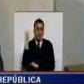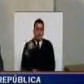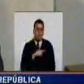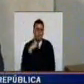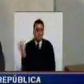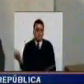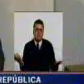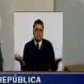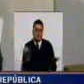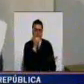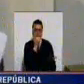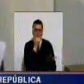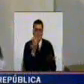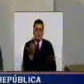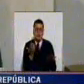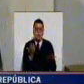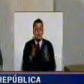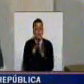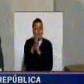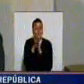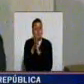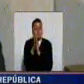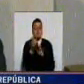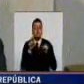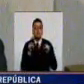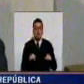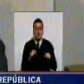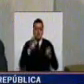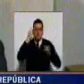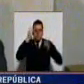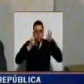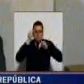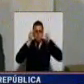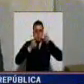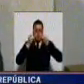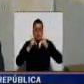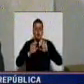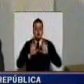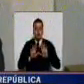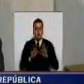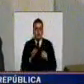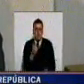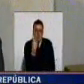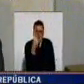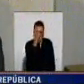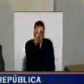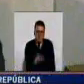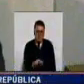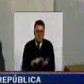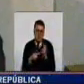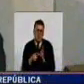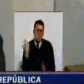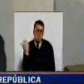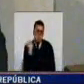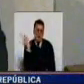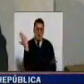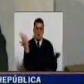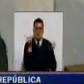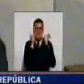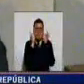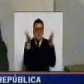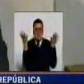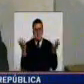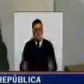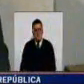Veamos unos hechos. Uno, una subasta de uno aquí en Cafarnaún es un fraude, es una trampa. Es absurdo